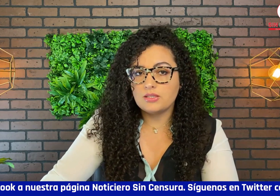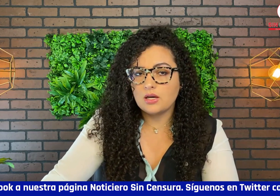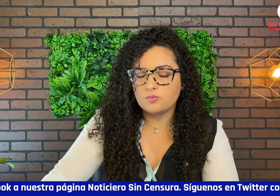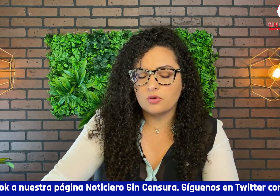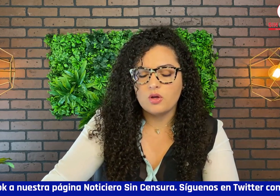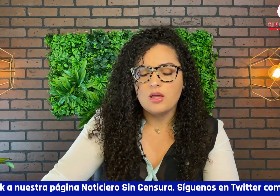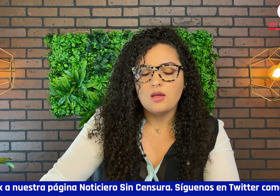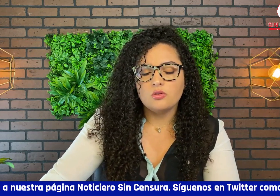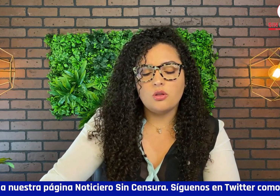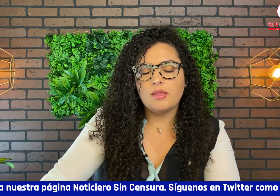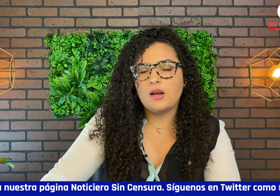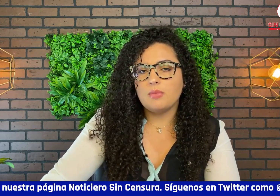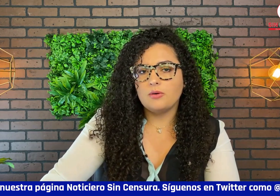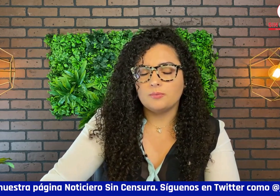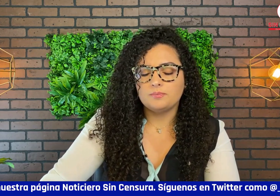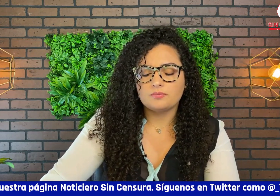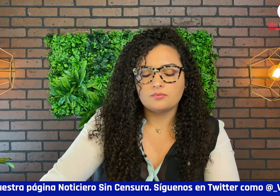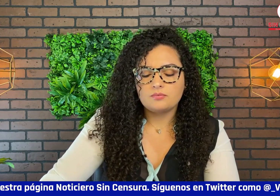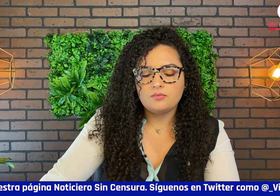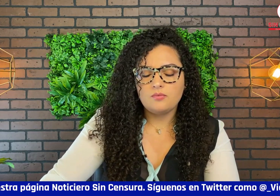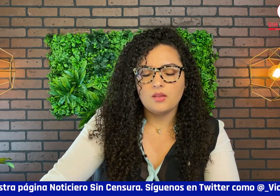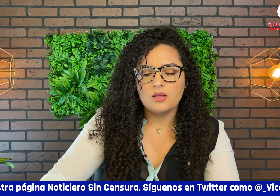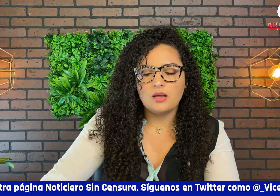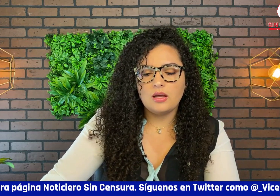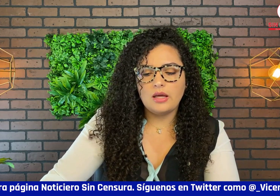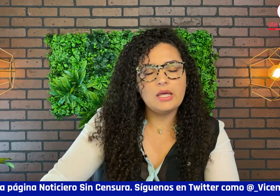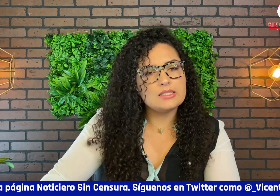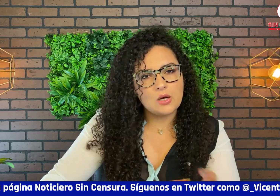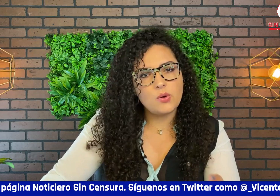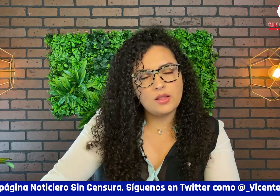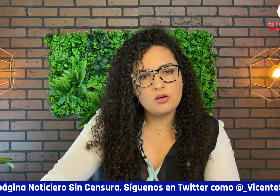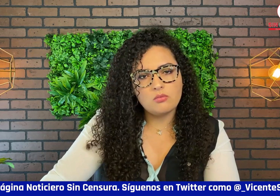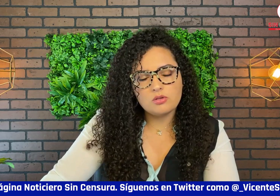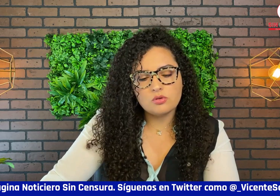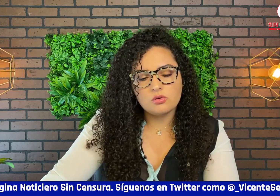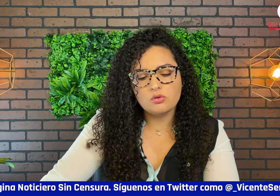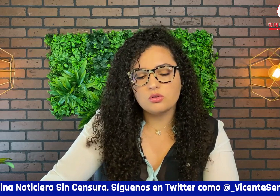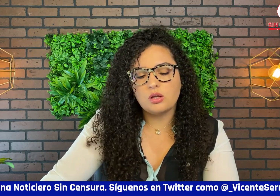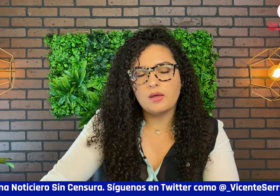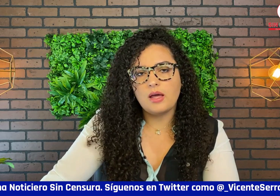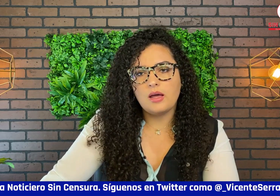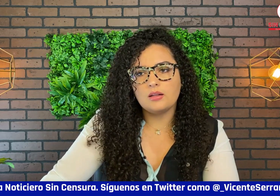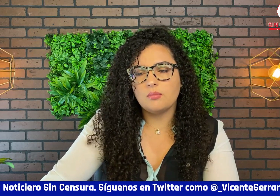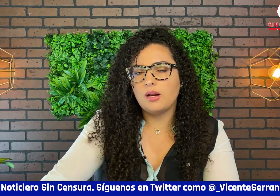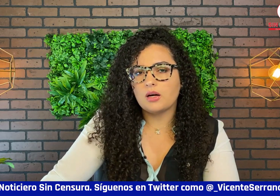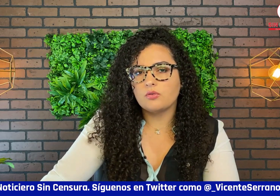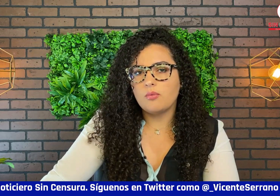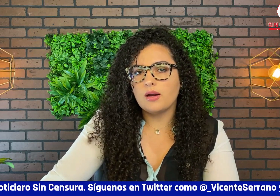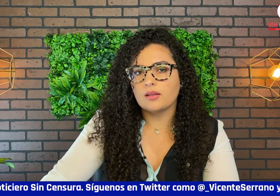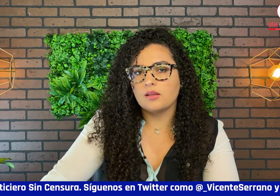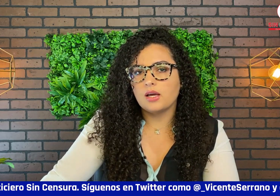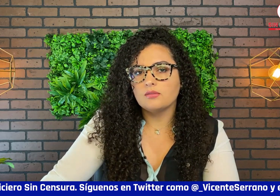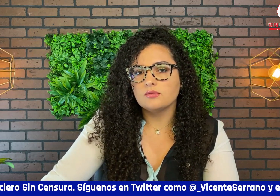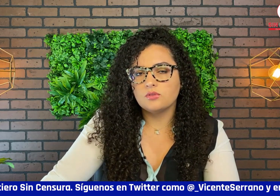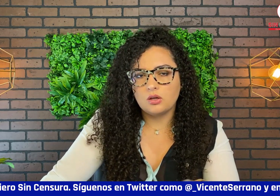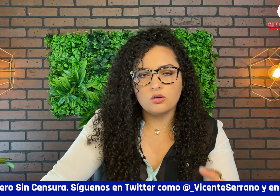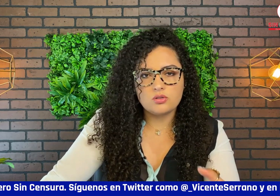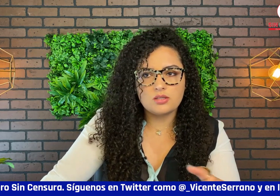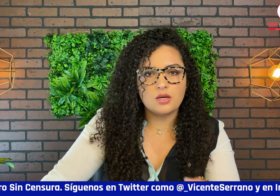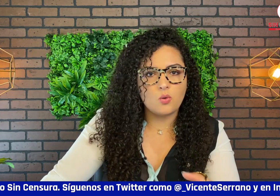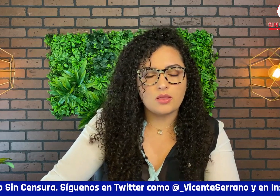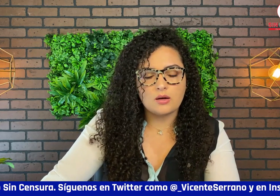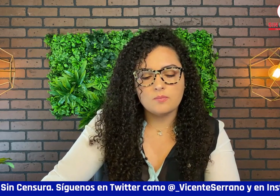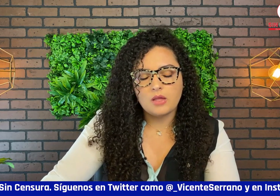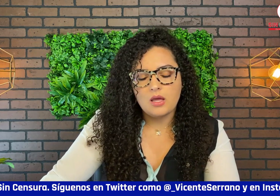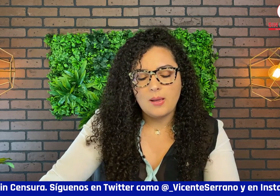los empresarios, pero todo va de la mano. ¿Se acuerdan cómo esto incluso traía el tema de la reforma energética? Digo, no sé